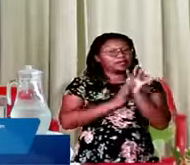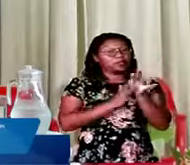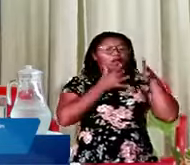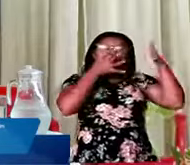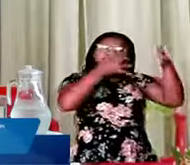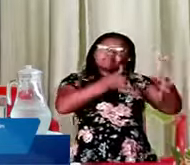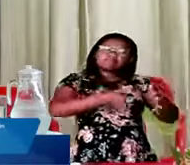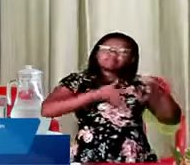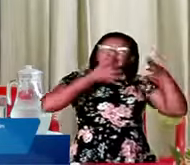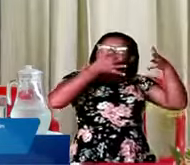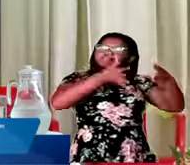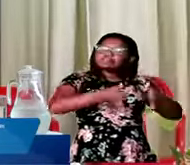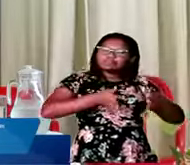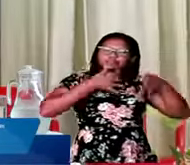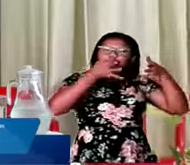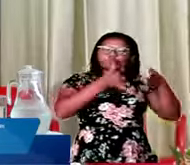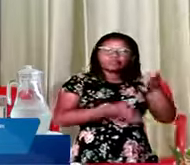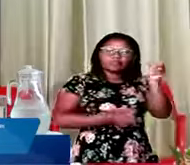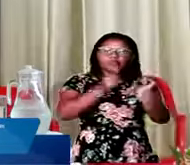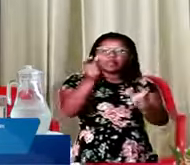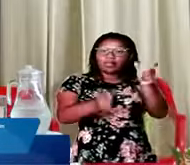enseñaba a las gentes.